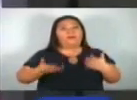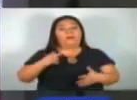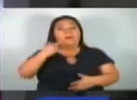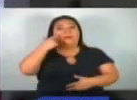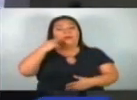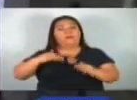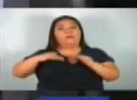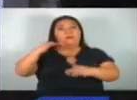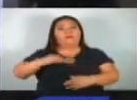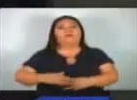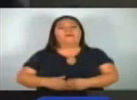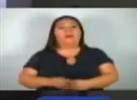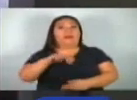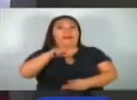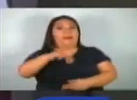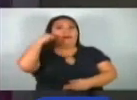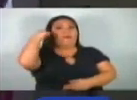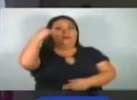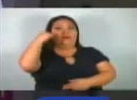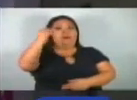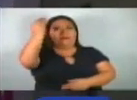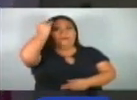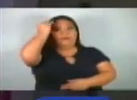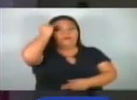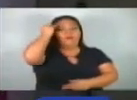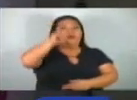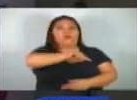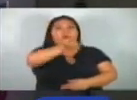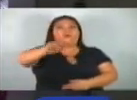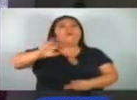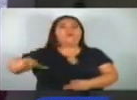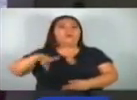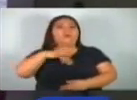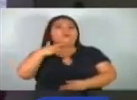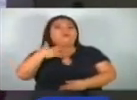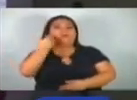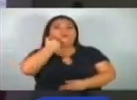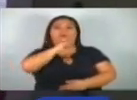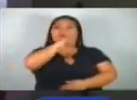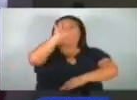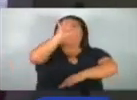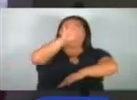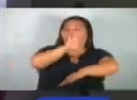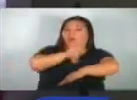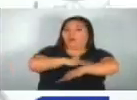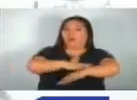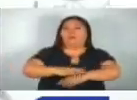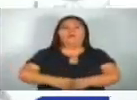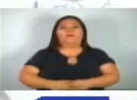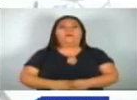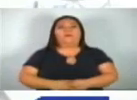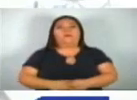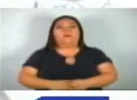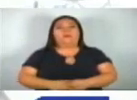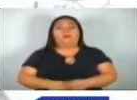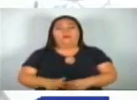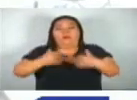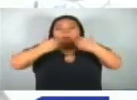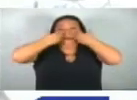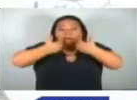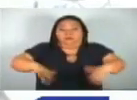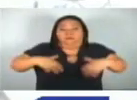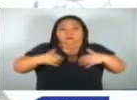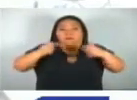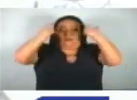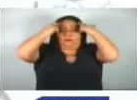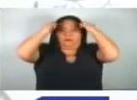dengue. Es importante que usted conozca cuáles son los síntomas que puede provocar el dengue. Se caracteriza por tener fiebre, dolor de